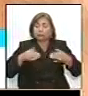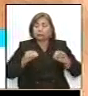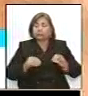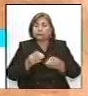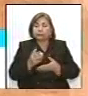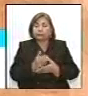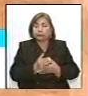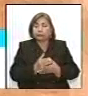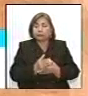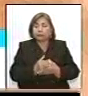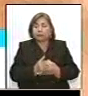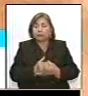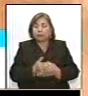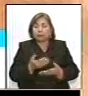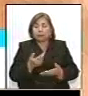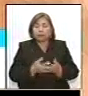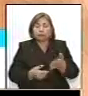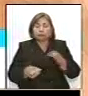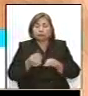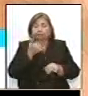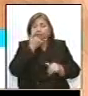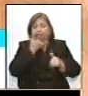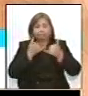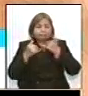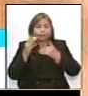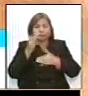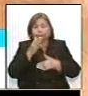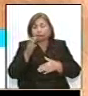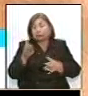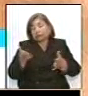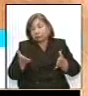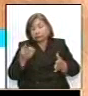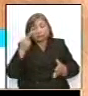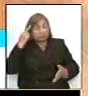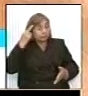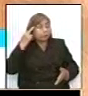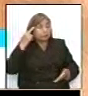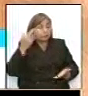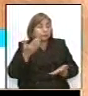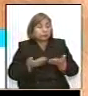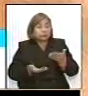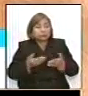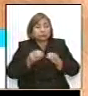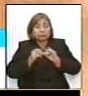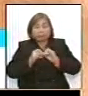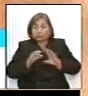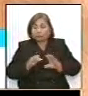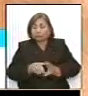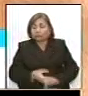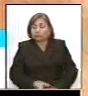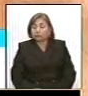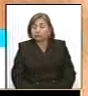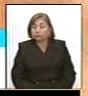dar cuenta realmente de qué había hecho ella en su semana de representación, y esa fue la razón por qué se declaró